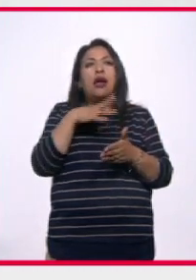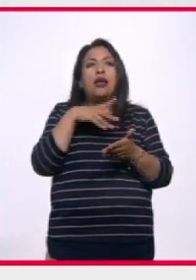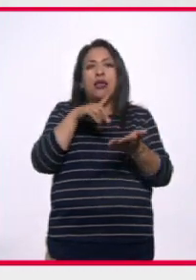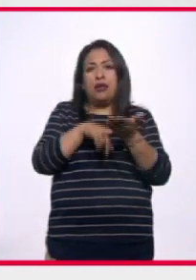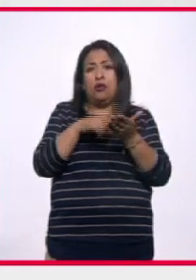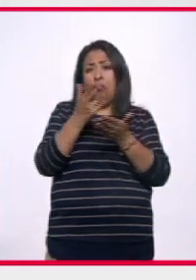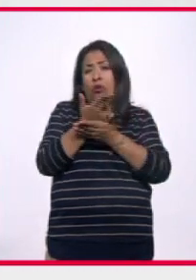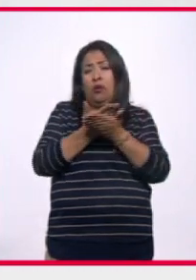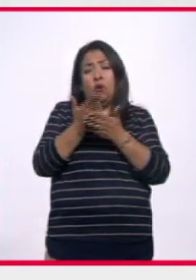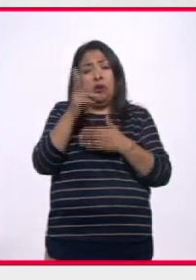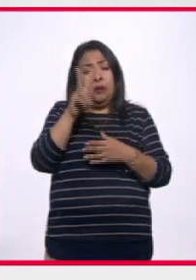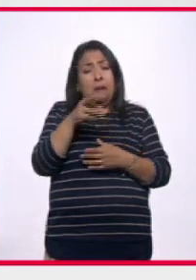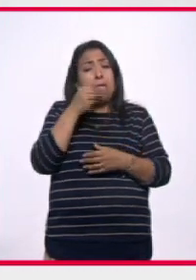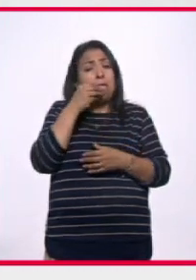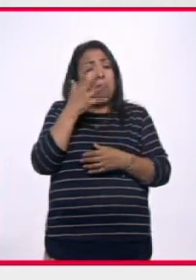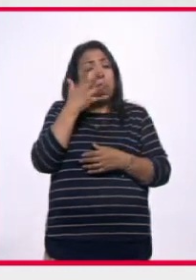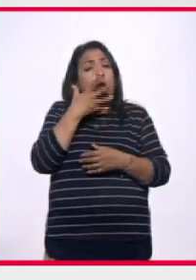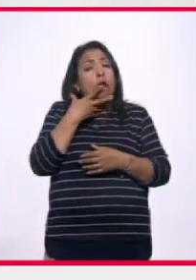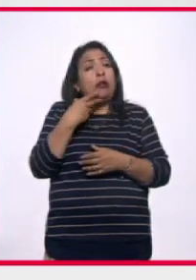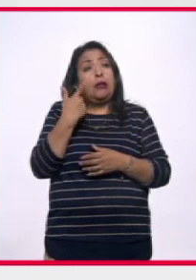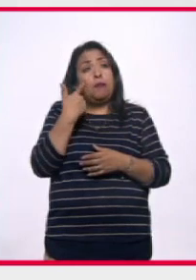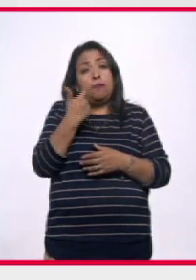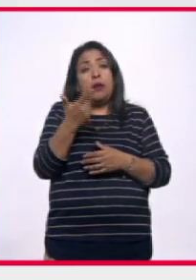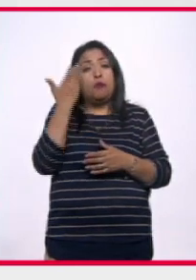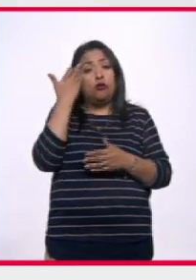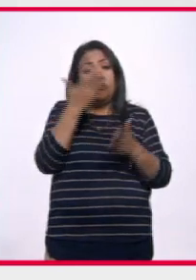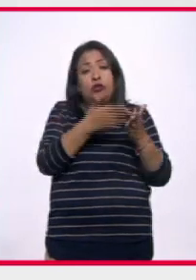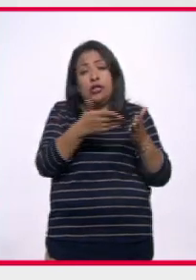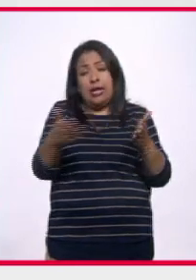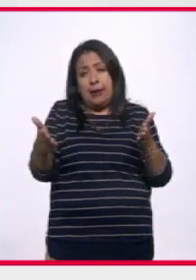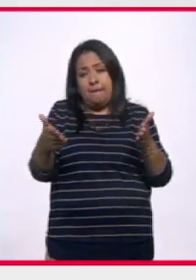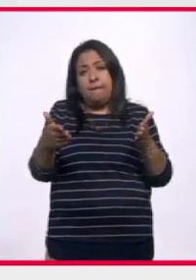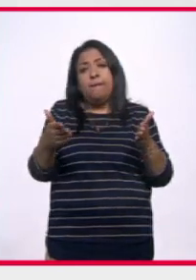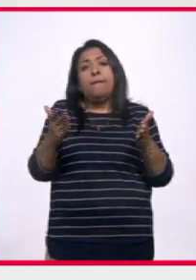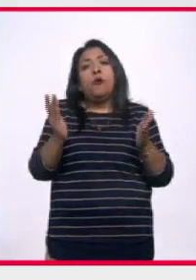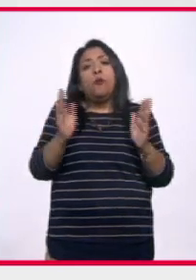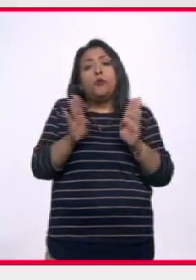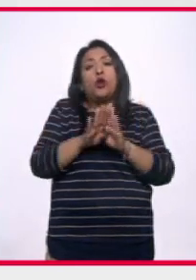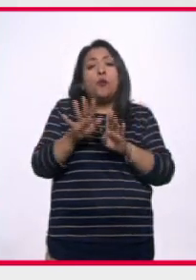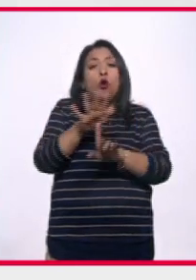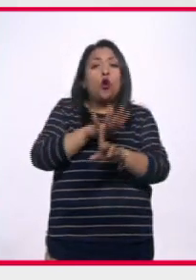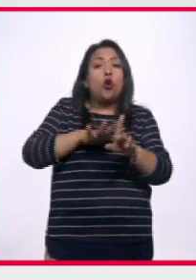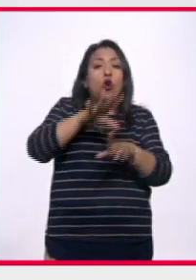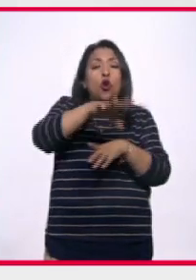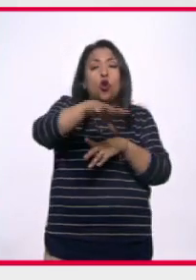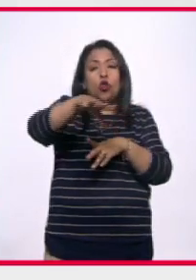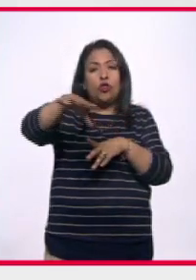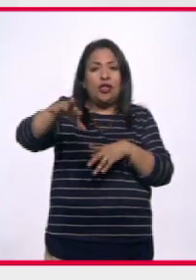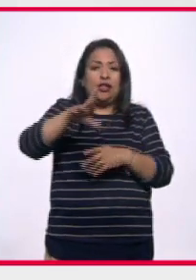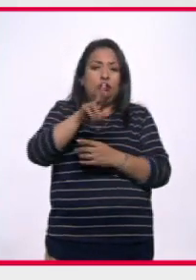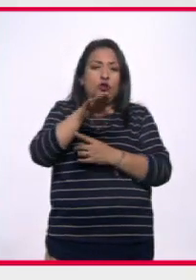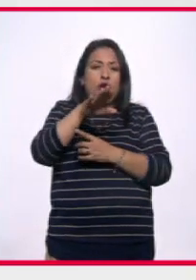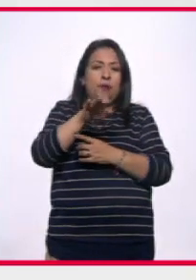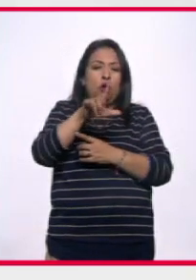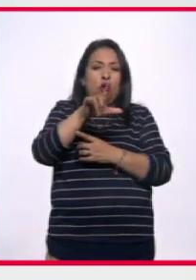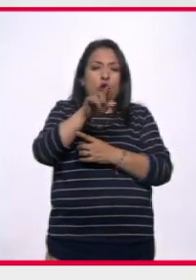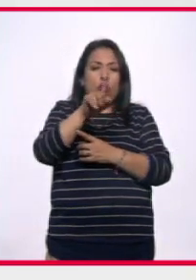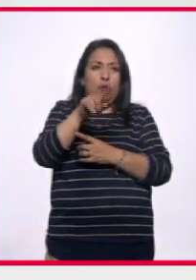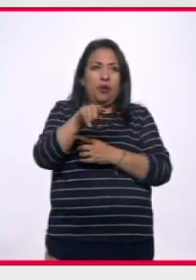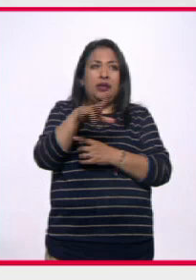economía iconografía muy rica que nos coloca en tiempo y en el contexto de ramón lópez velarde